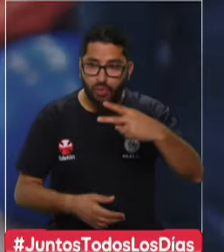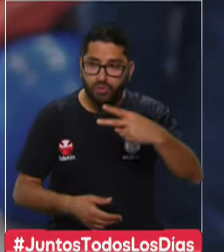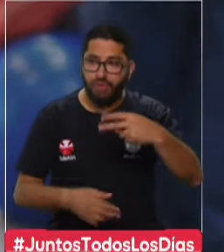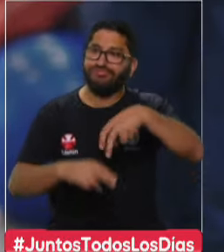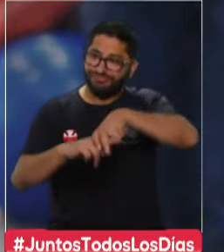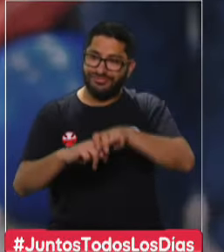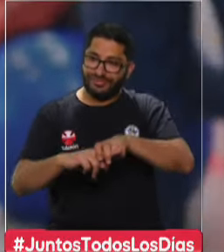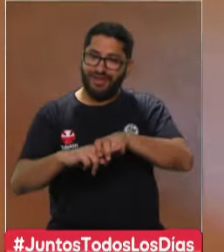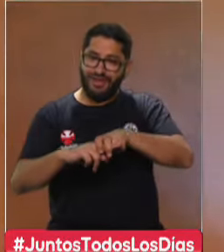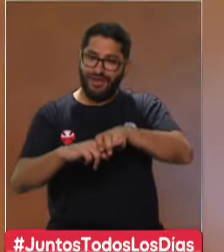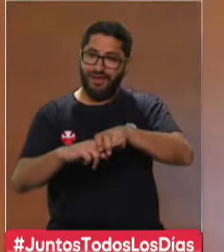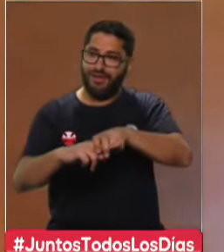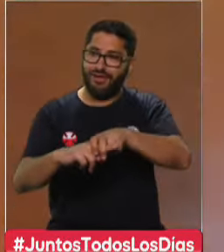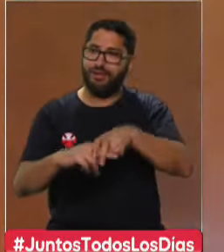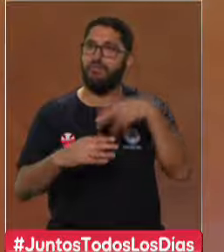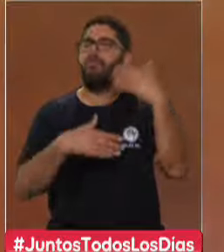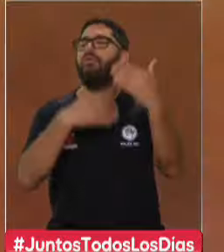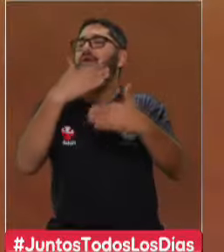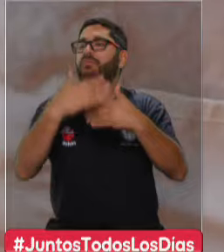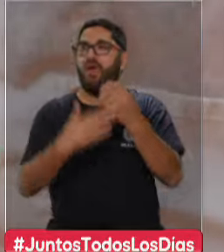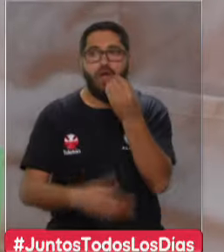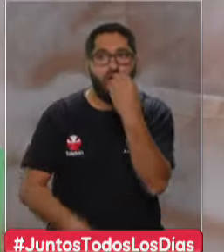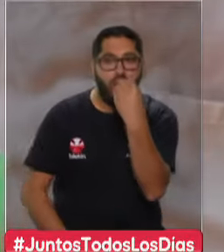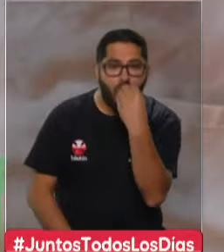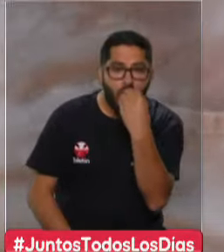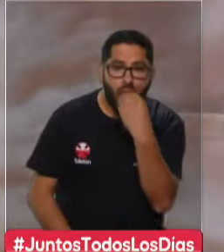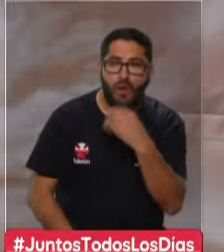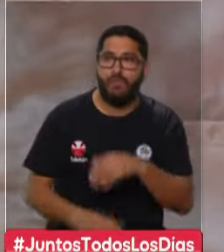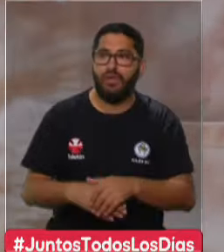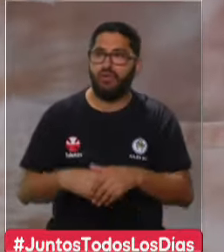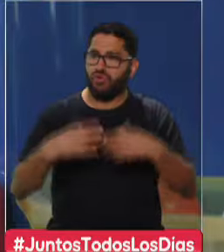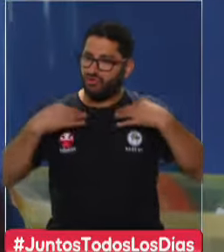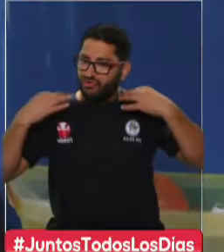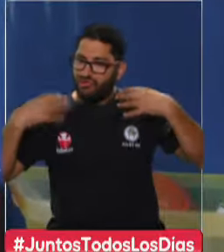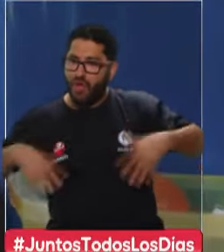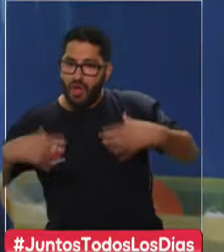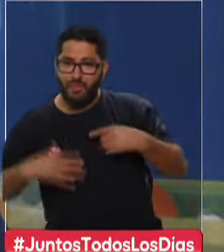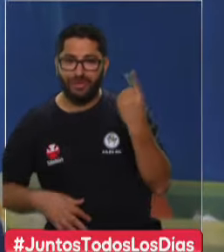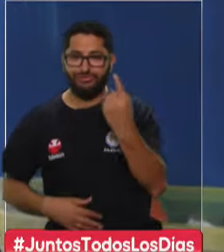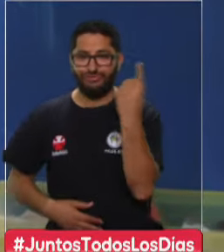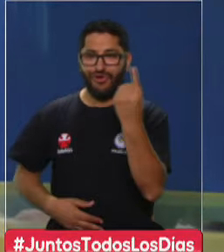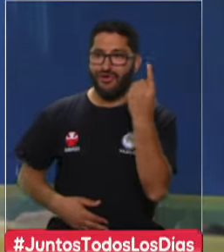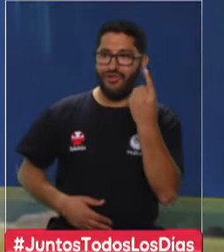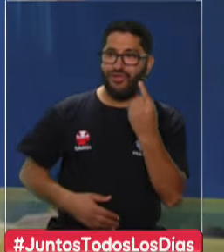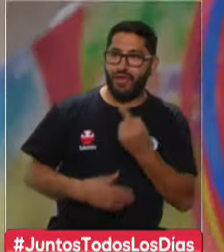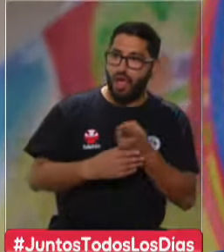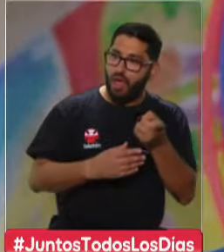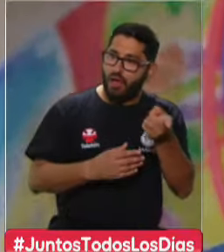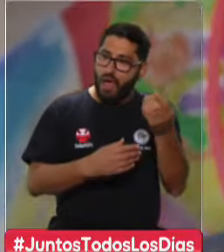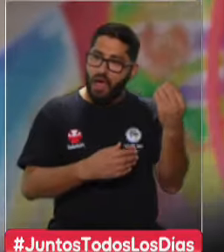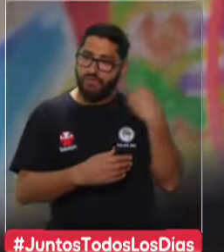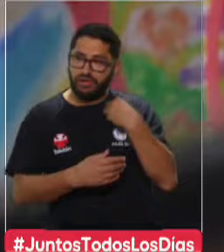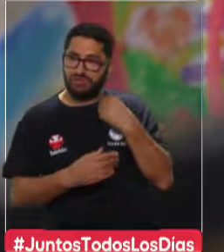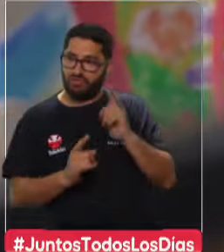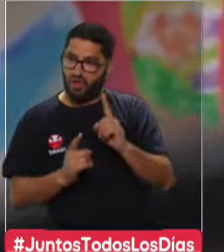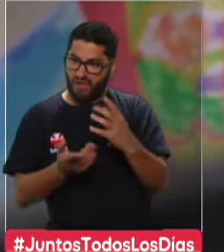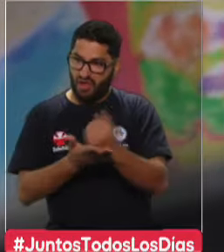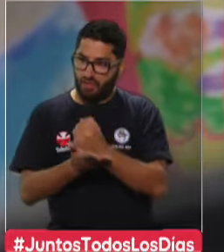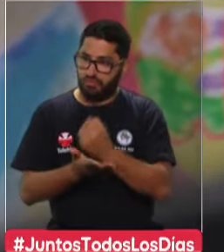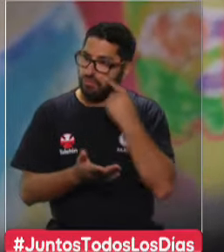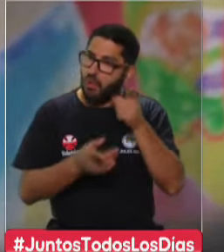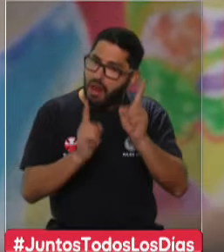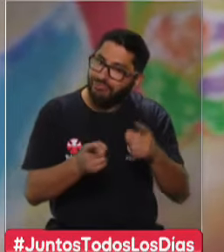vestirse. Comenzar a comer solo. Verlo impulsar su silla, como cosas que nos dijeron que no iba a hacer. Sí, no importa si se